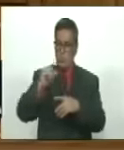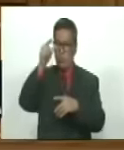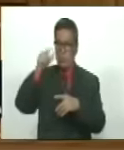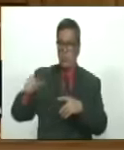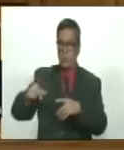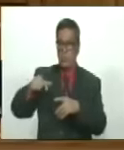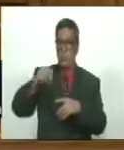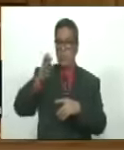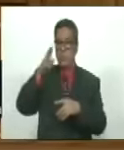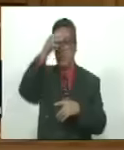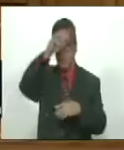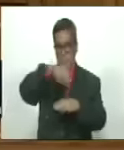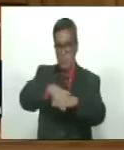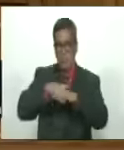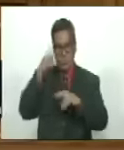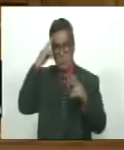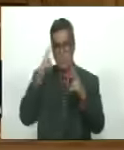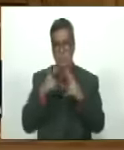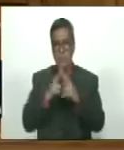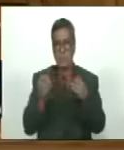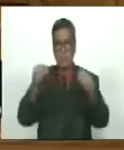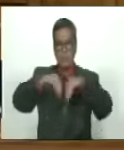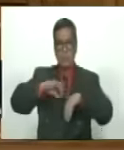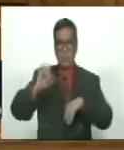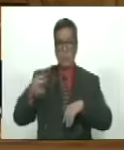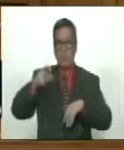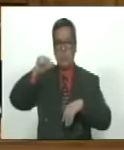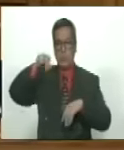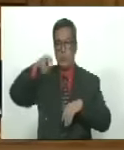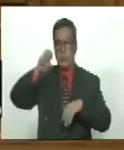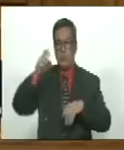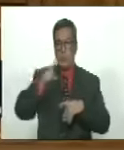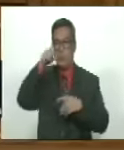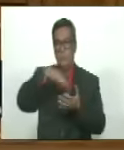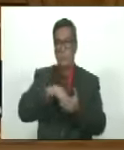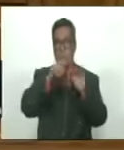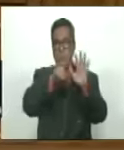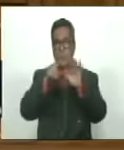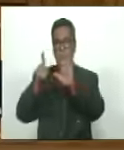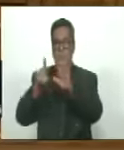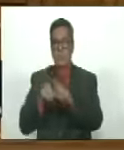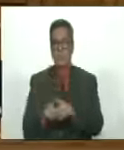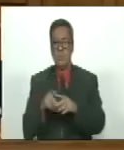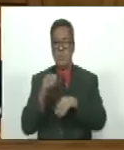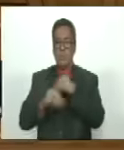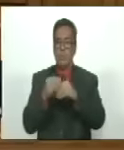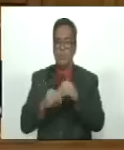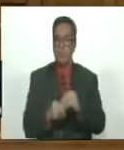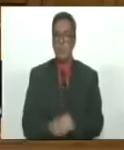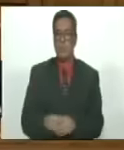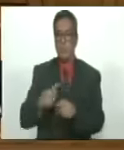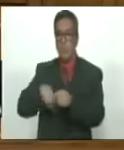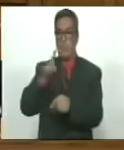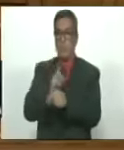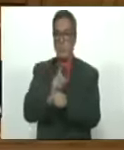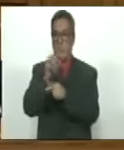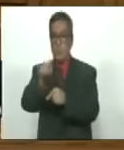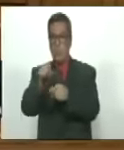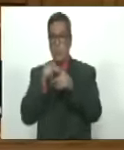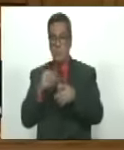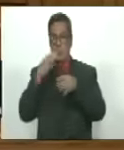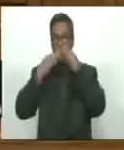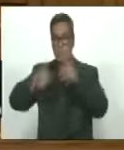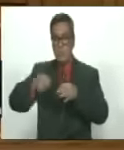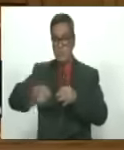Guayana Británica, conocido como Acuerdo de Ginebra de 1966, constituye el único instrumento